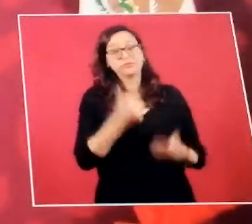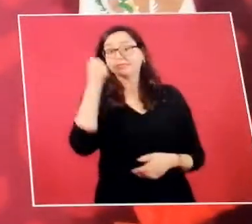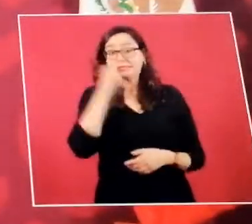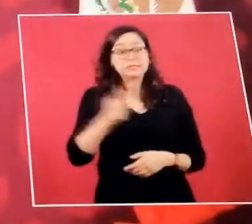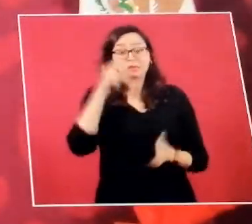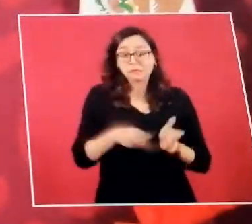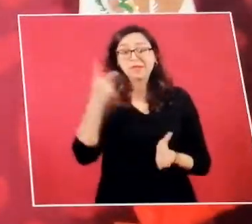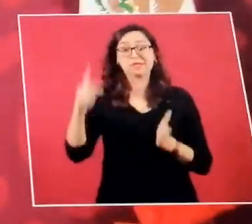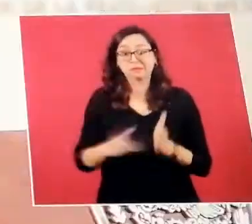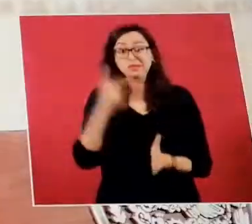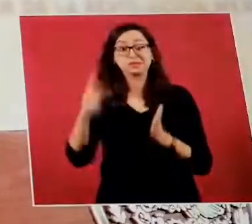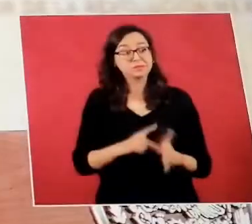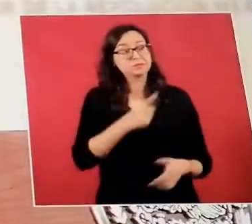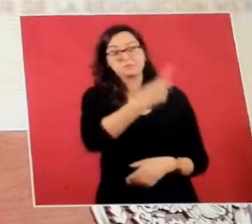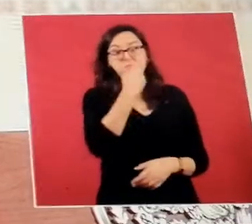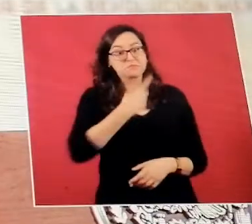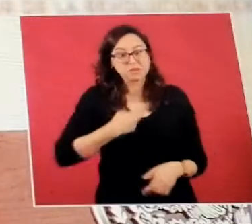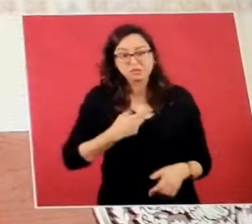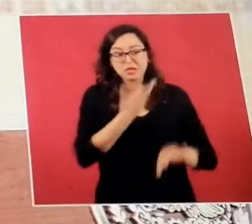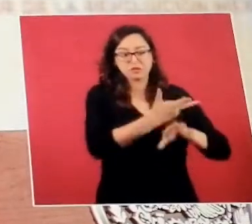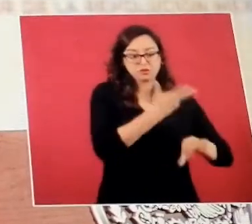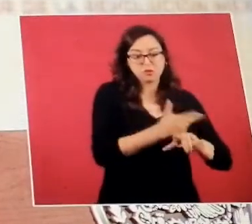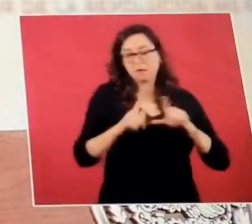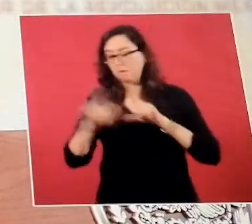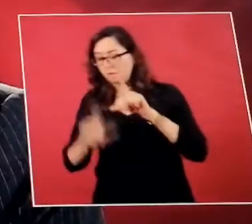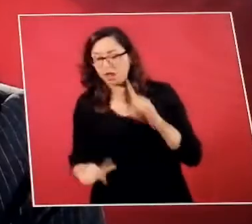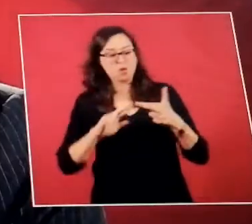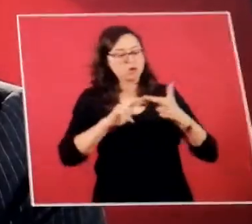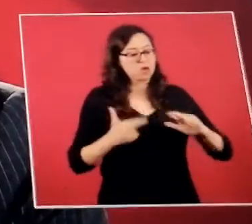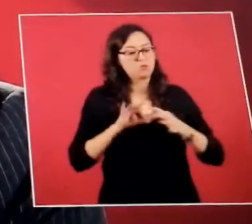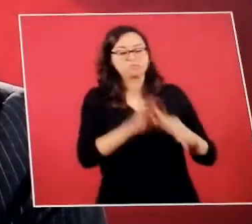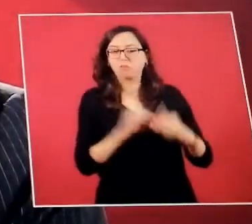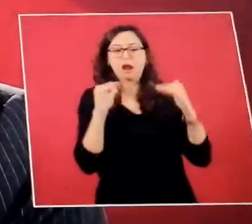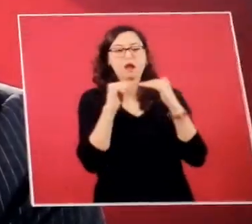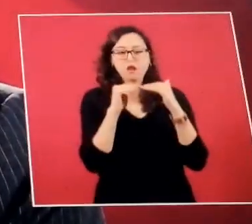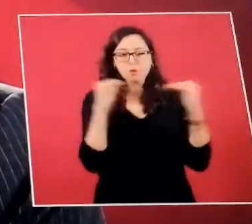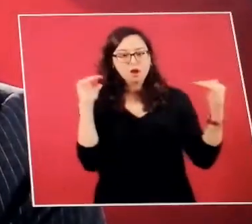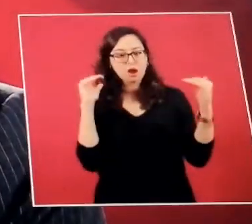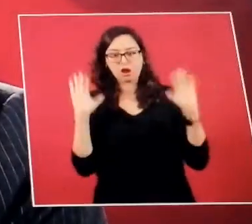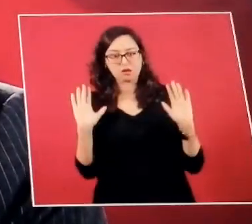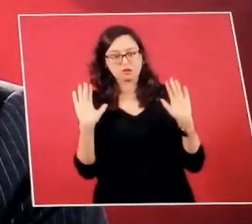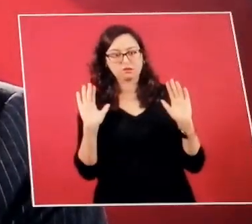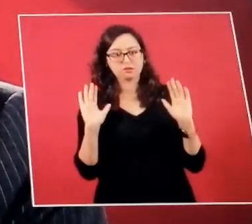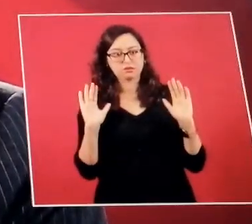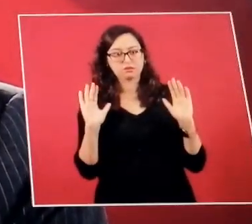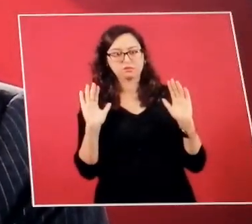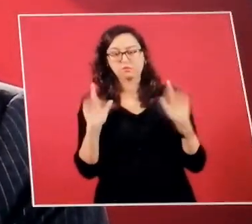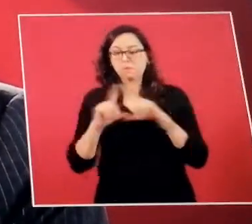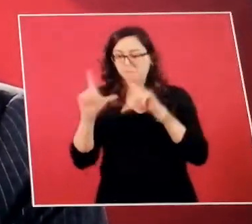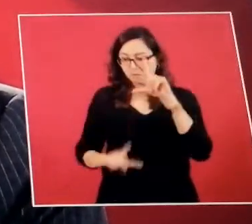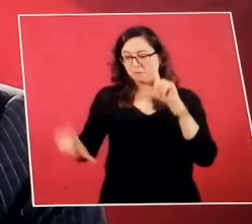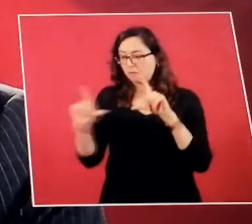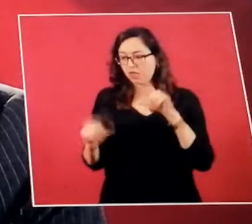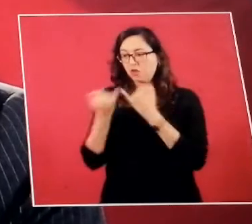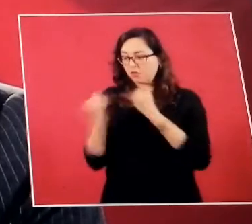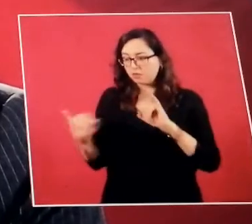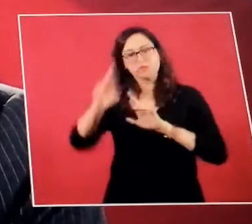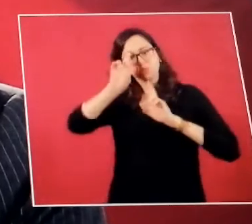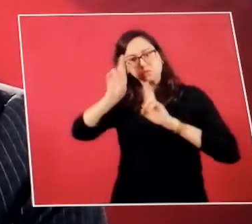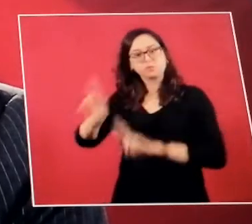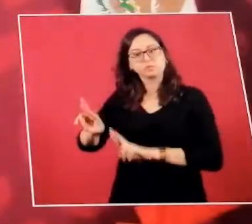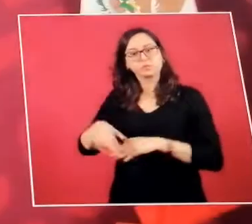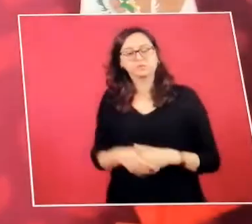dice es, la relación la mantenemos en un pie de igualdad. Yo respeto la soberanía